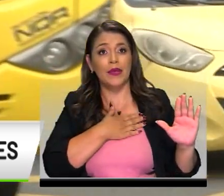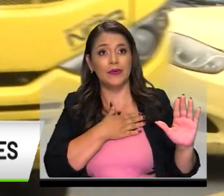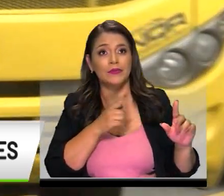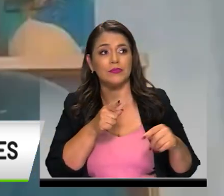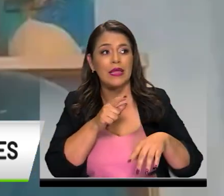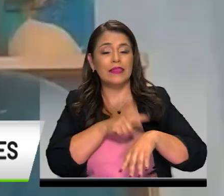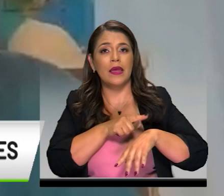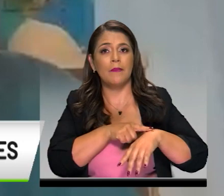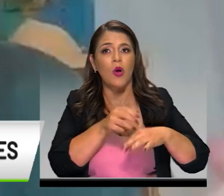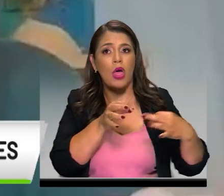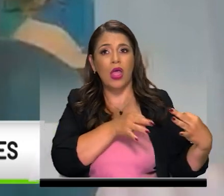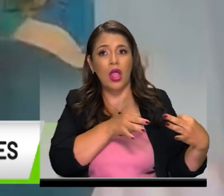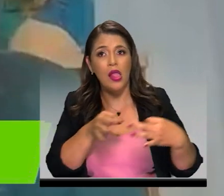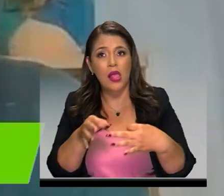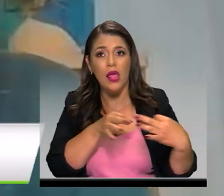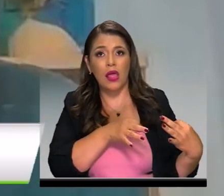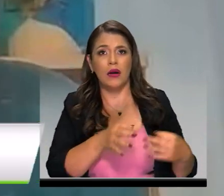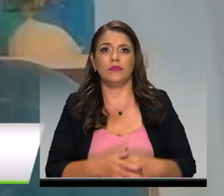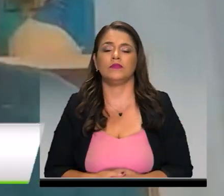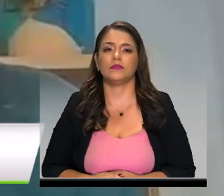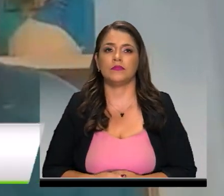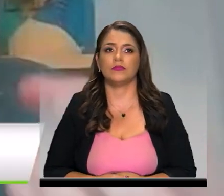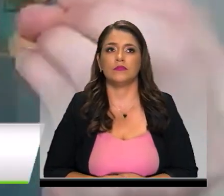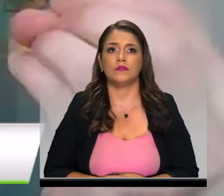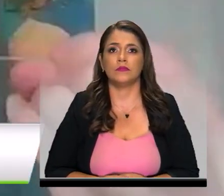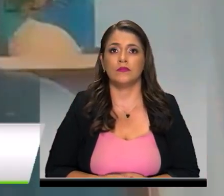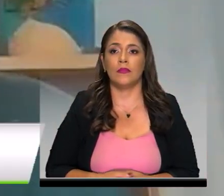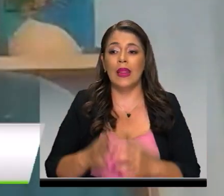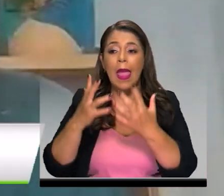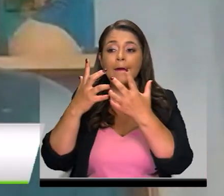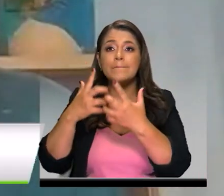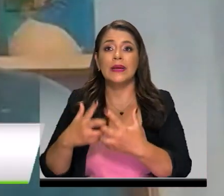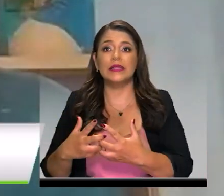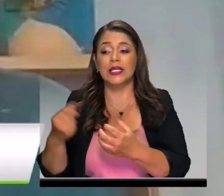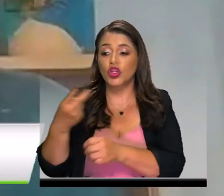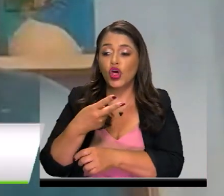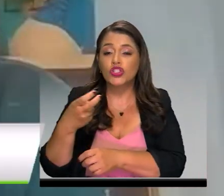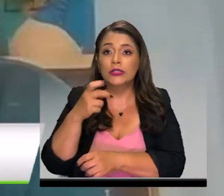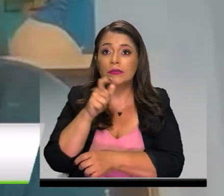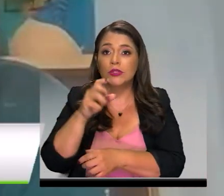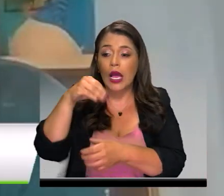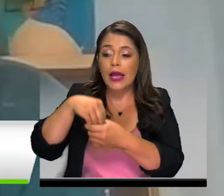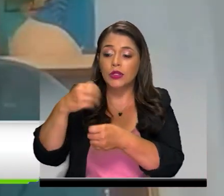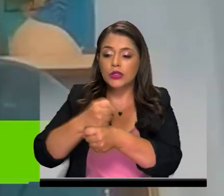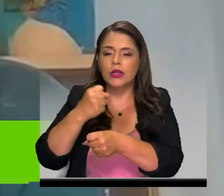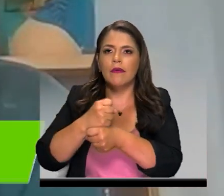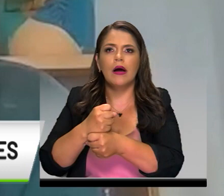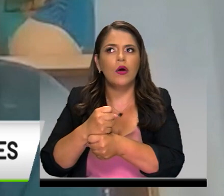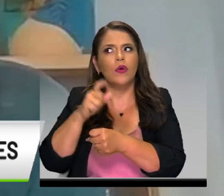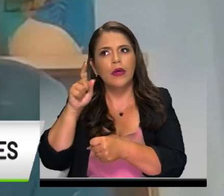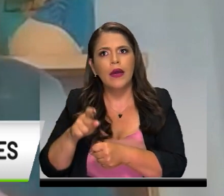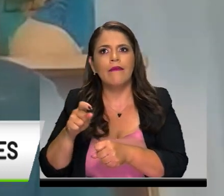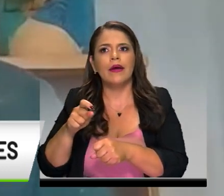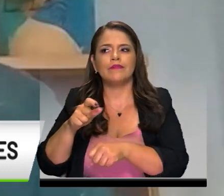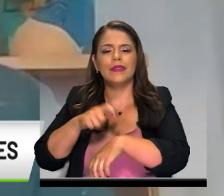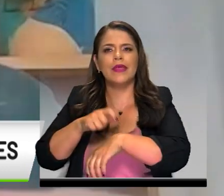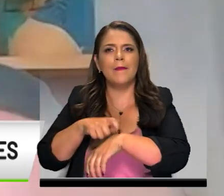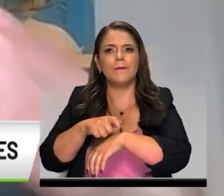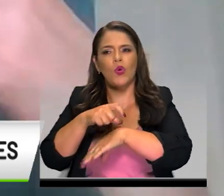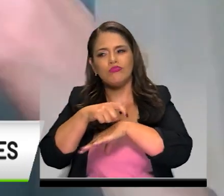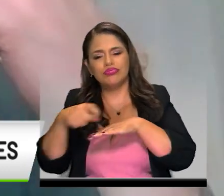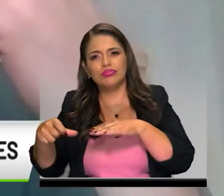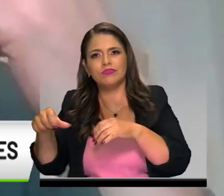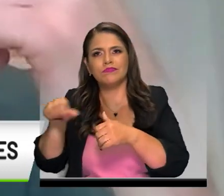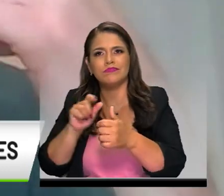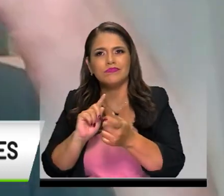problemática. Y es que las empresas con más de 200 empleados tengan unos planes de movilidad empresarial sostenible claros, donde